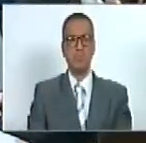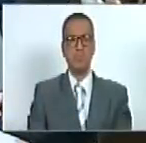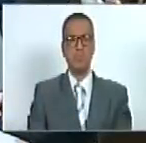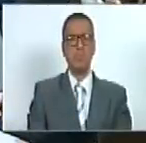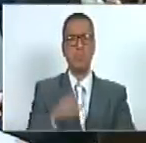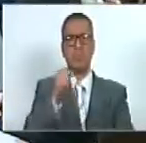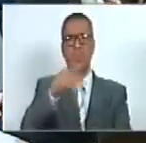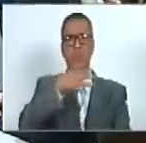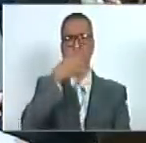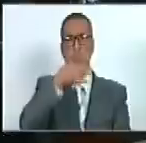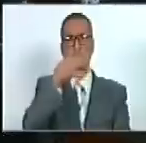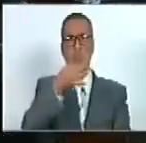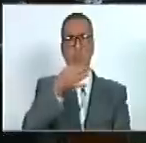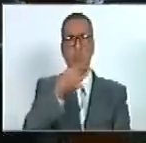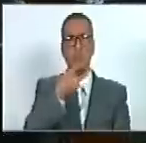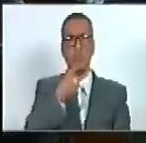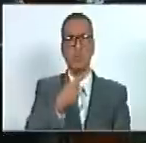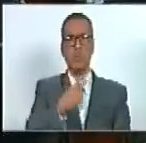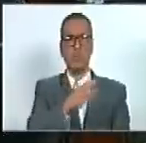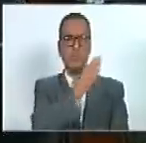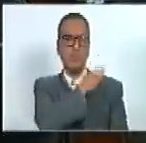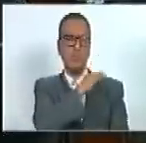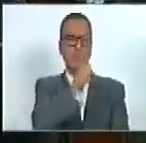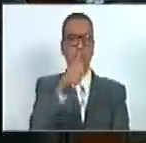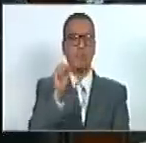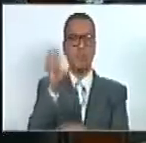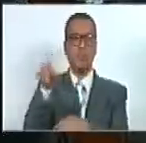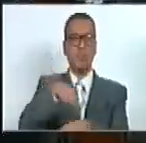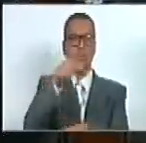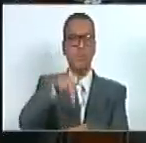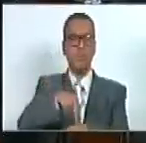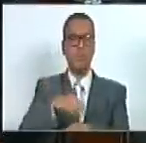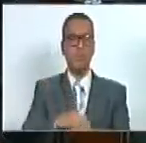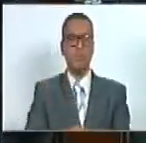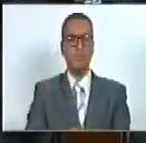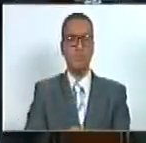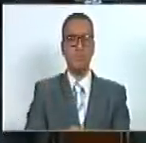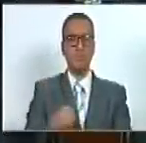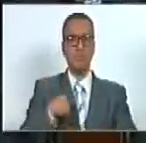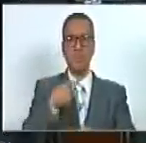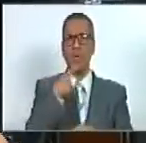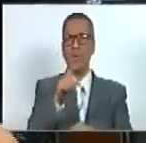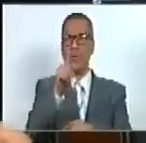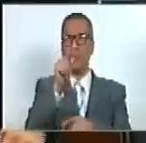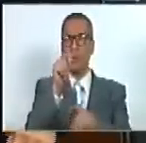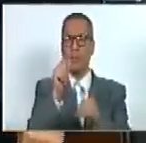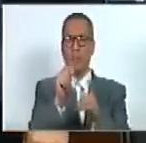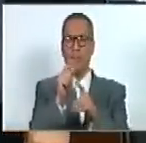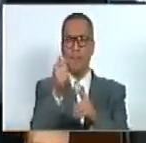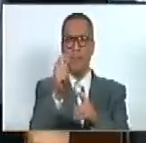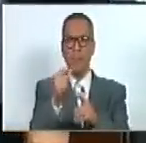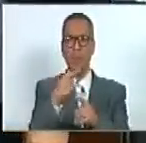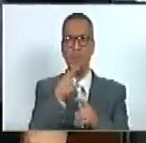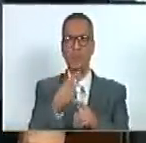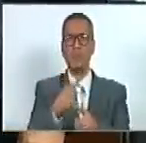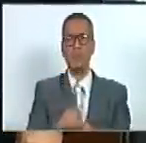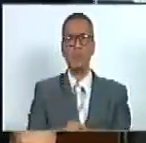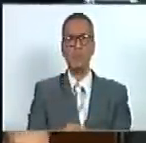Buenas tardes, señores de la Junta Directiva de la Asamblea Nacional. Yo quería hacer una pequeña observación cuando